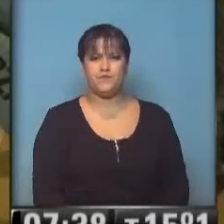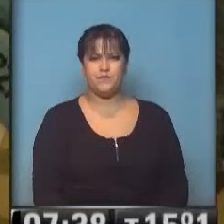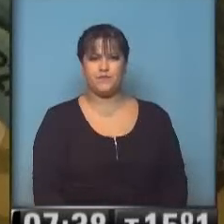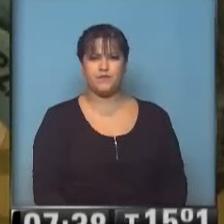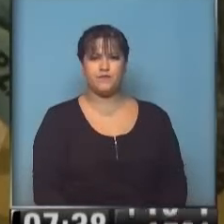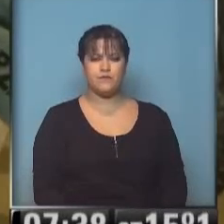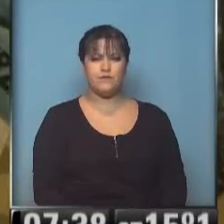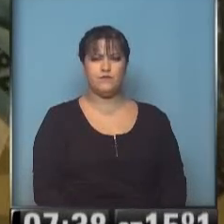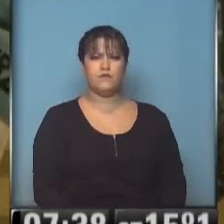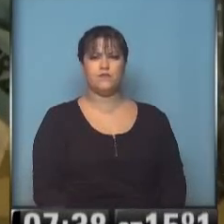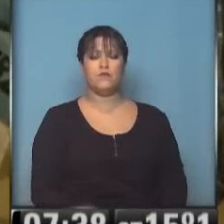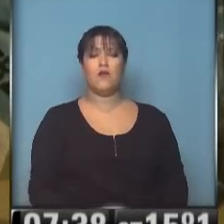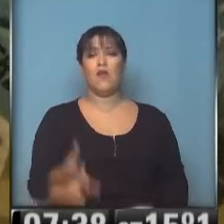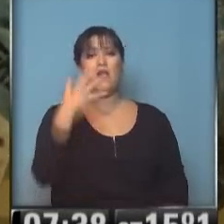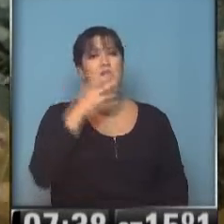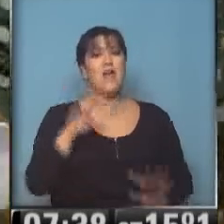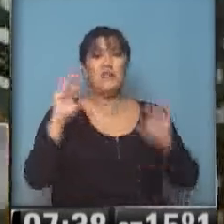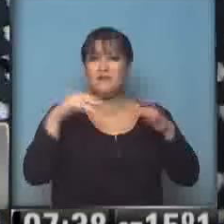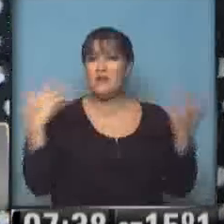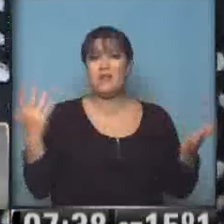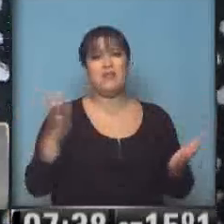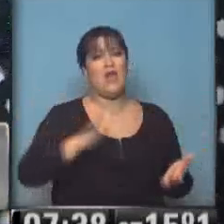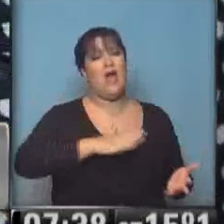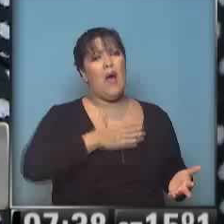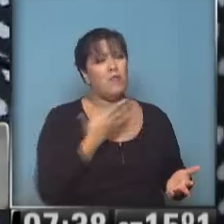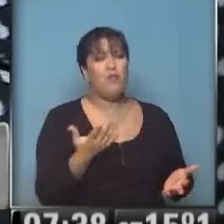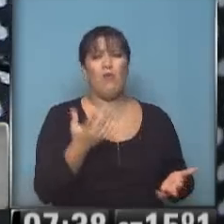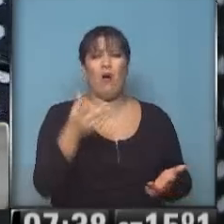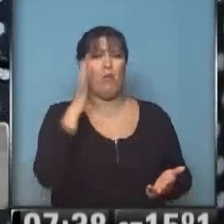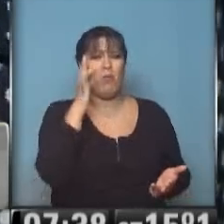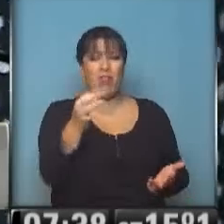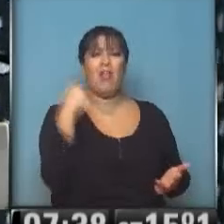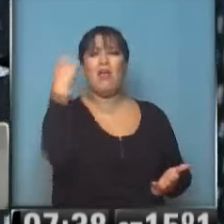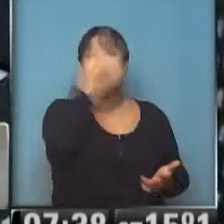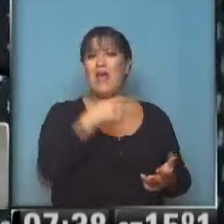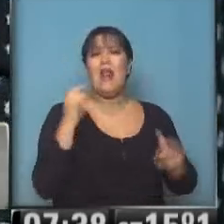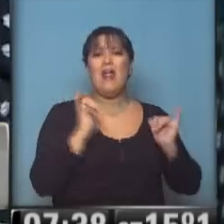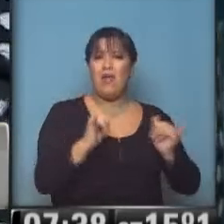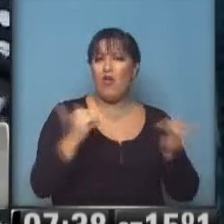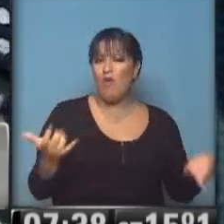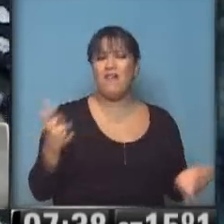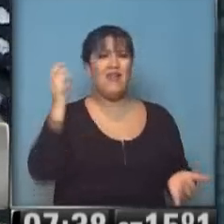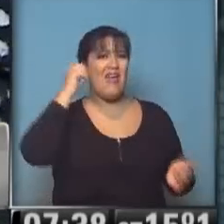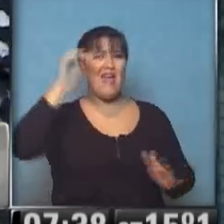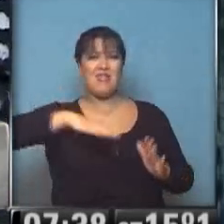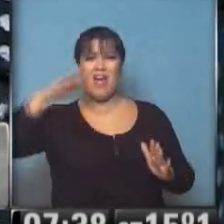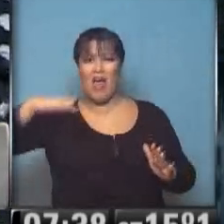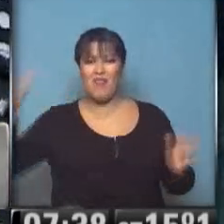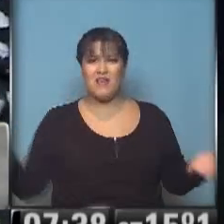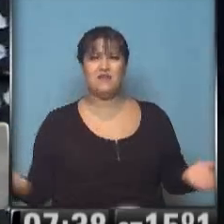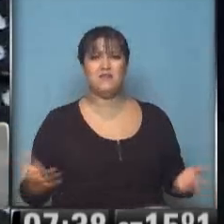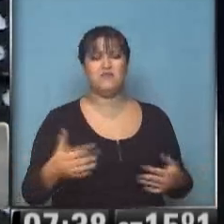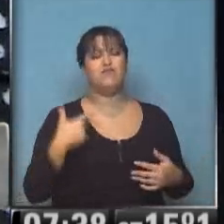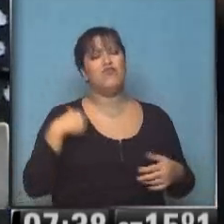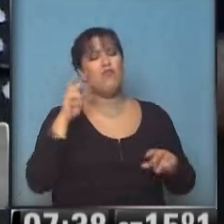Esta es una despedida llena de amor, ¿verdad? Se puede ver en los rostros de los jóvenes y de todas las edades. Me quedé un